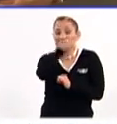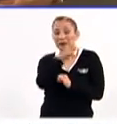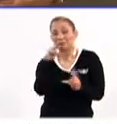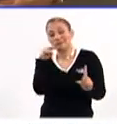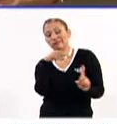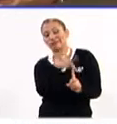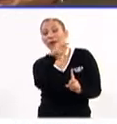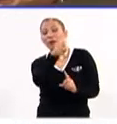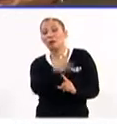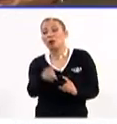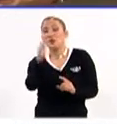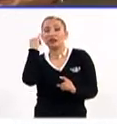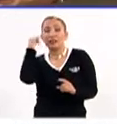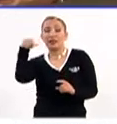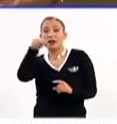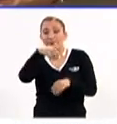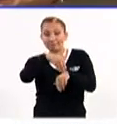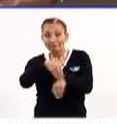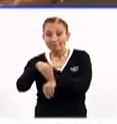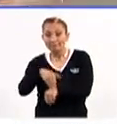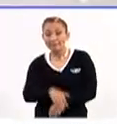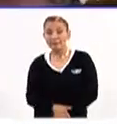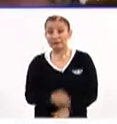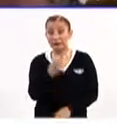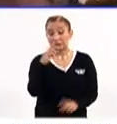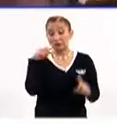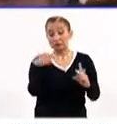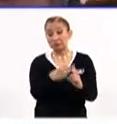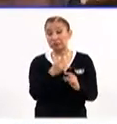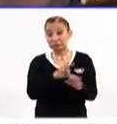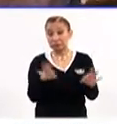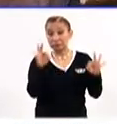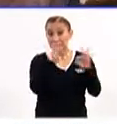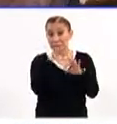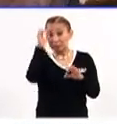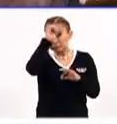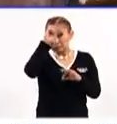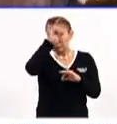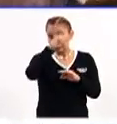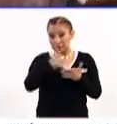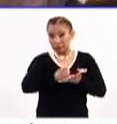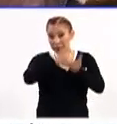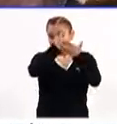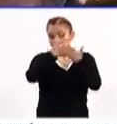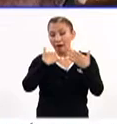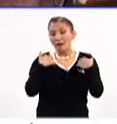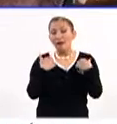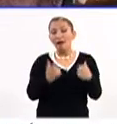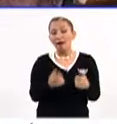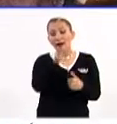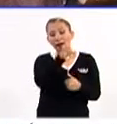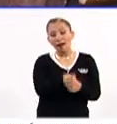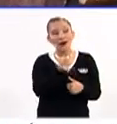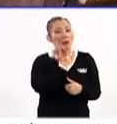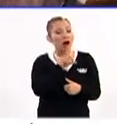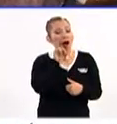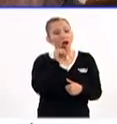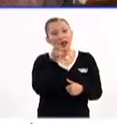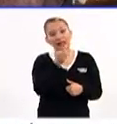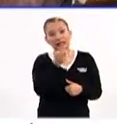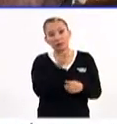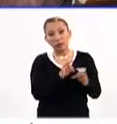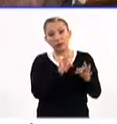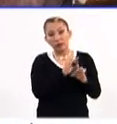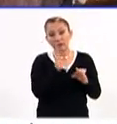la perspectiva de los pueblos indígenas. Esa es una perspectiva importantísima y que nos ayuda mucho a entender este personaje, su